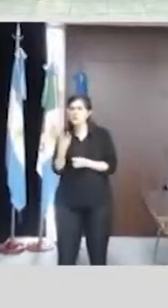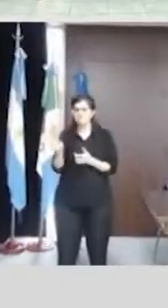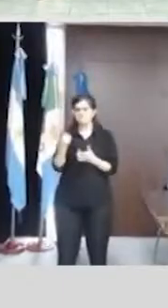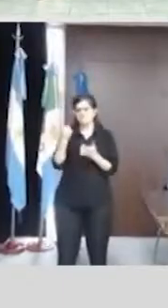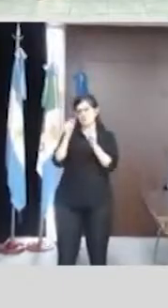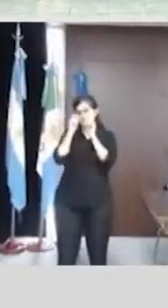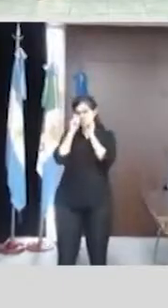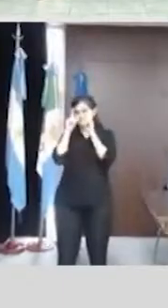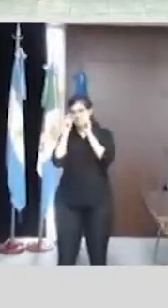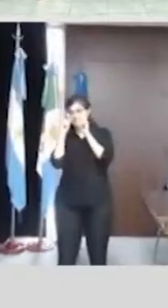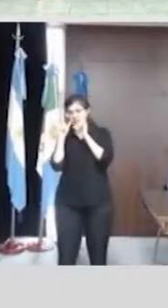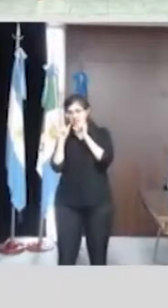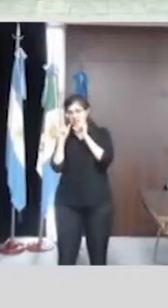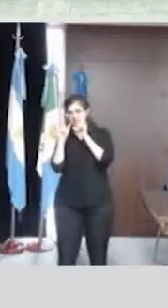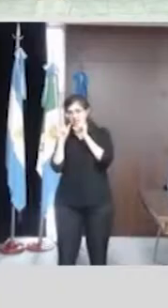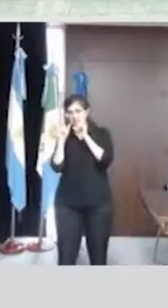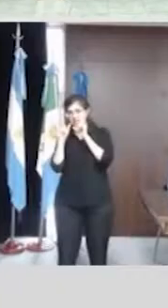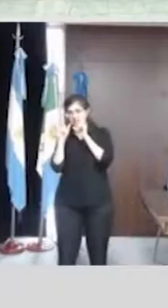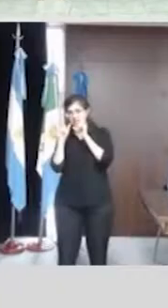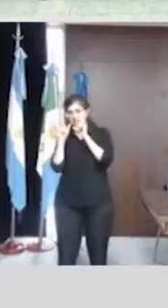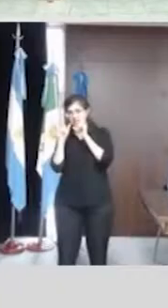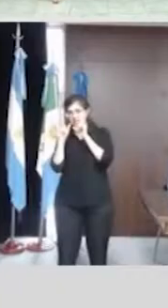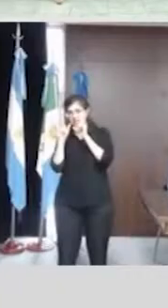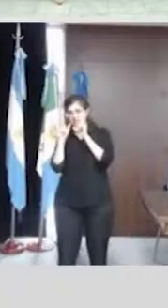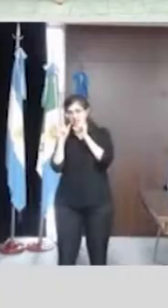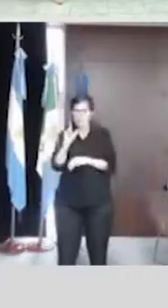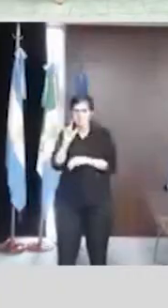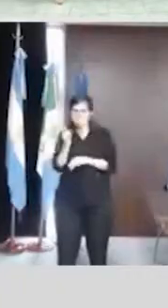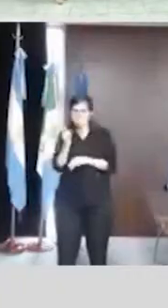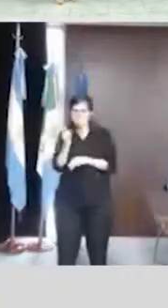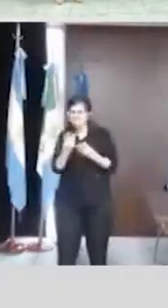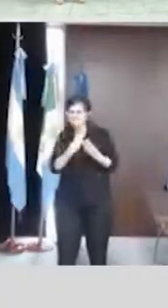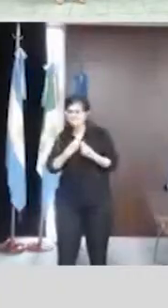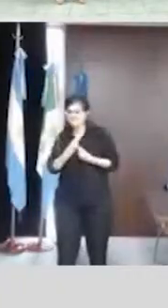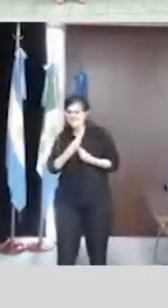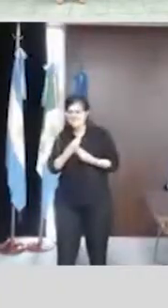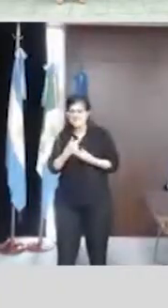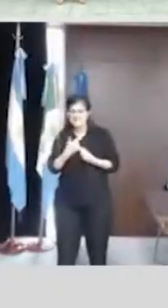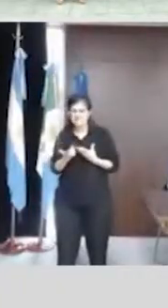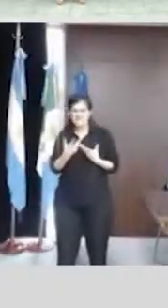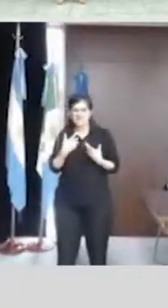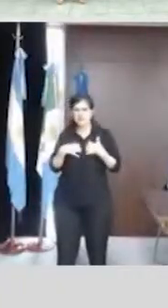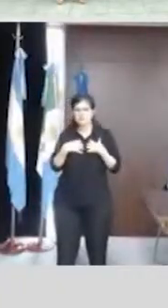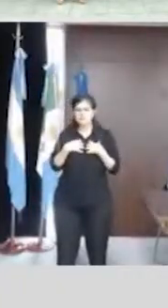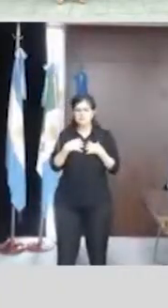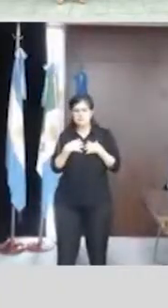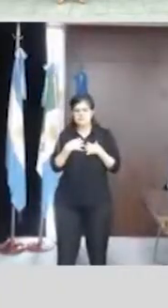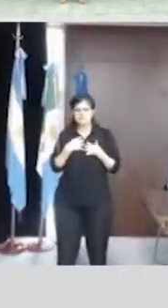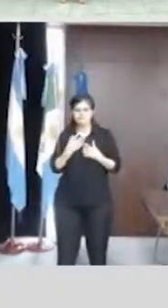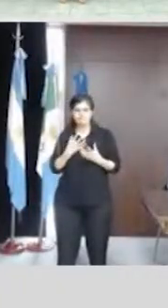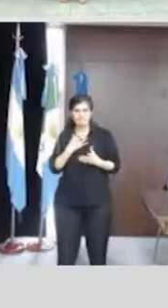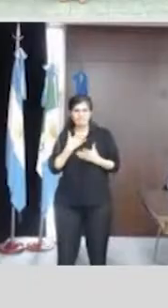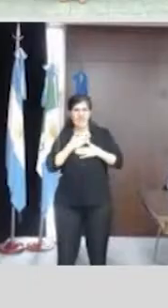a tener miedo. El miedo a dormir solo genera intranquilidad y uno no puede dormir si está